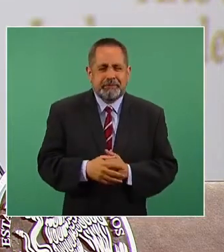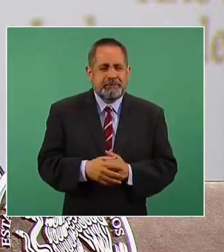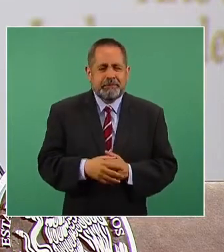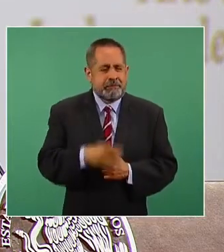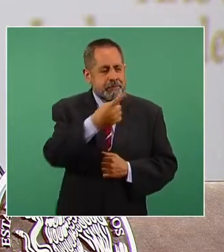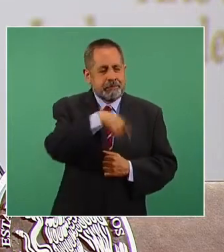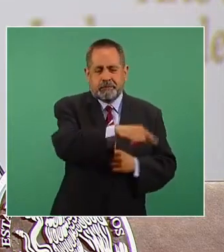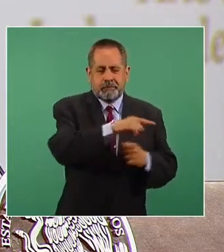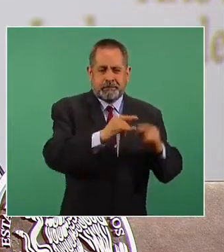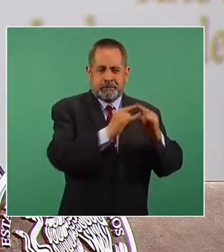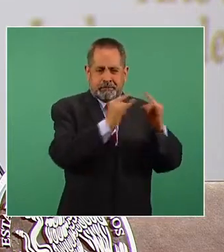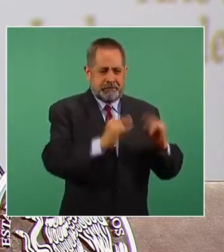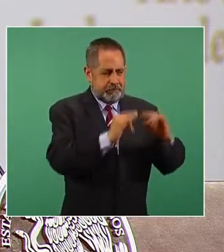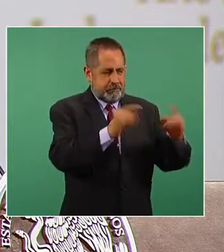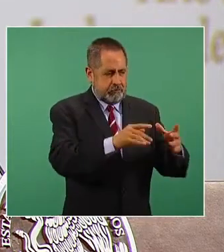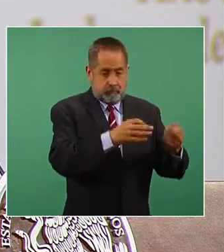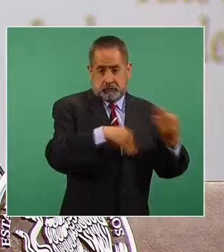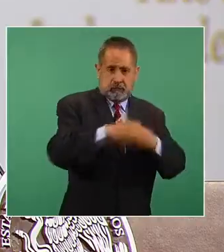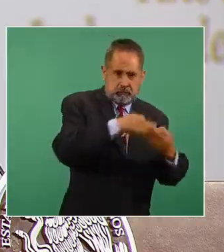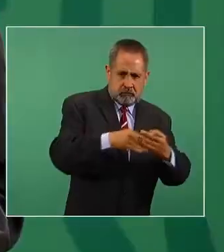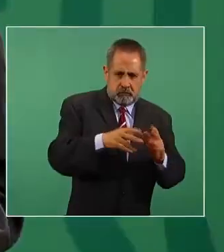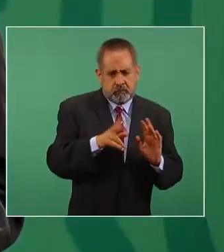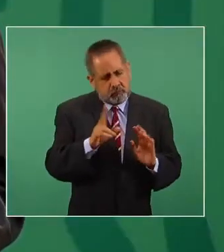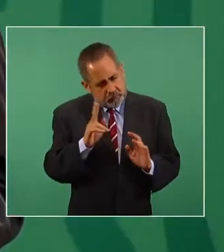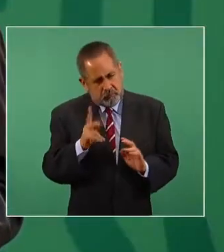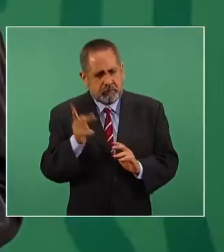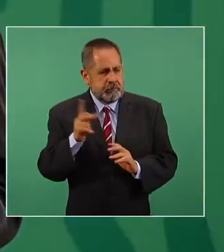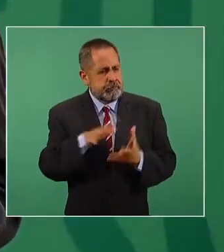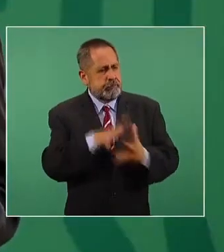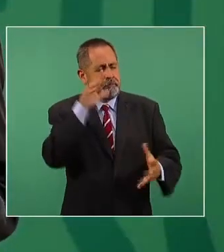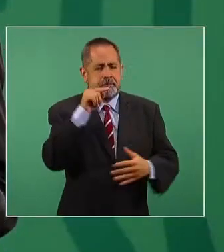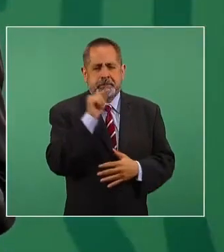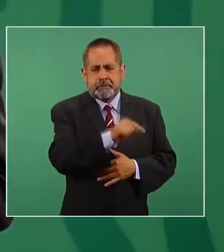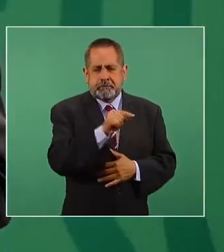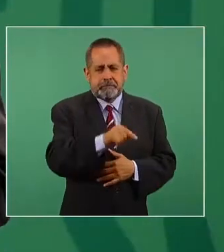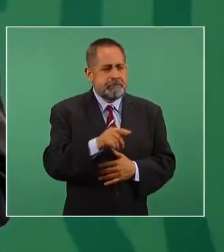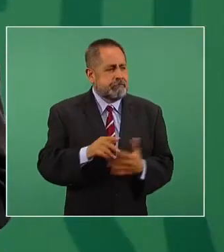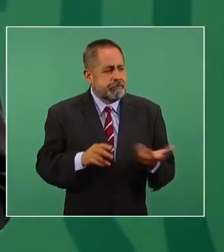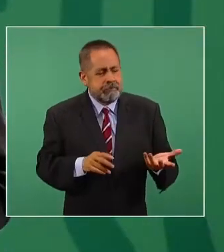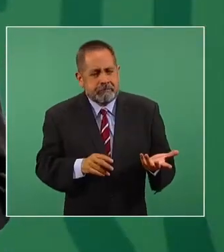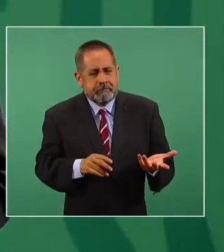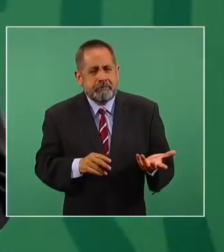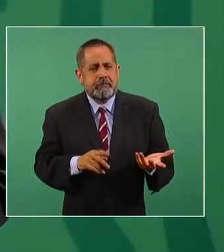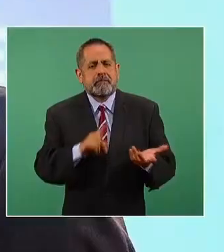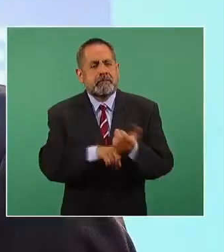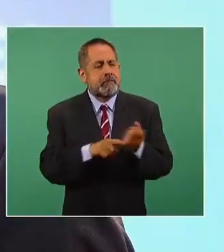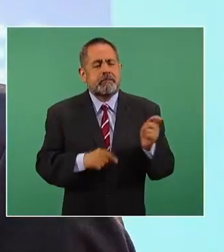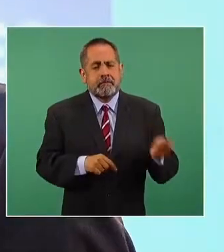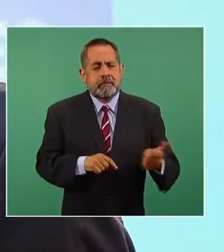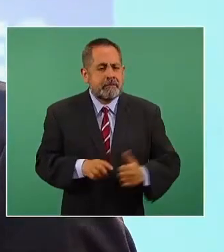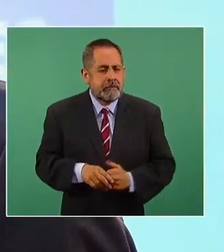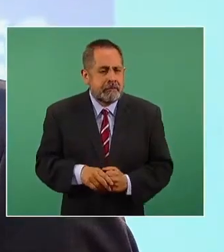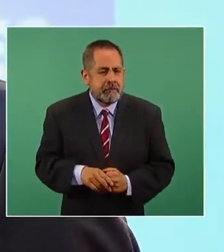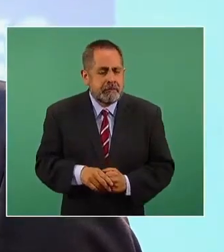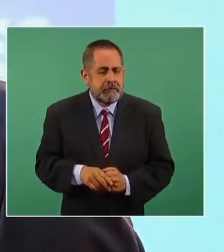estaban, yo no digo que todos, pero una buena parte,